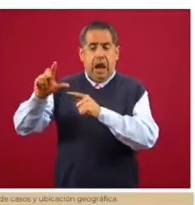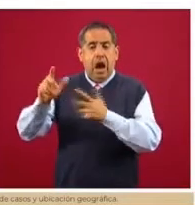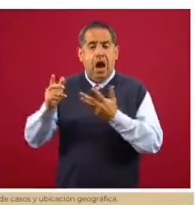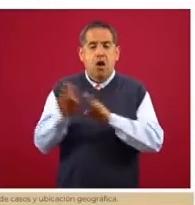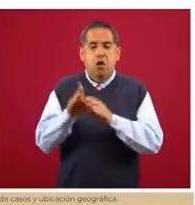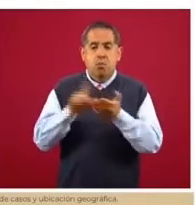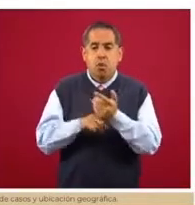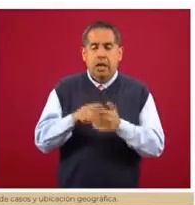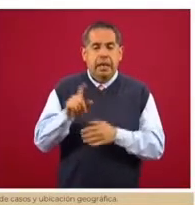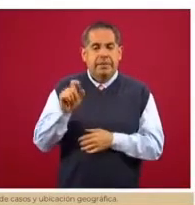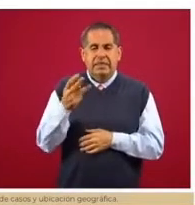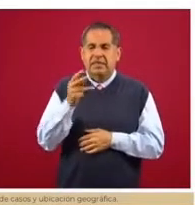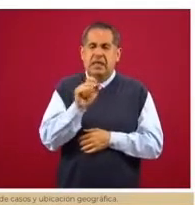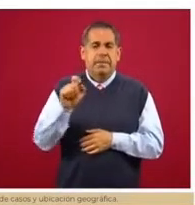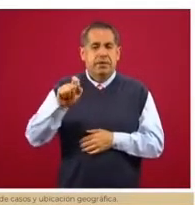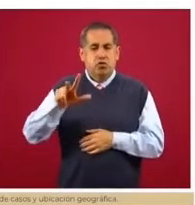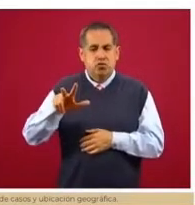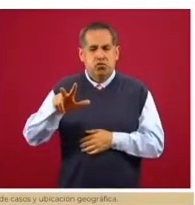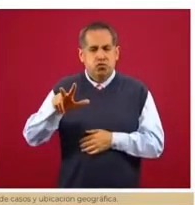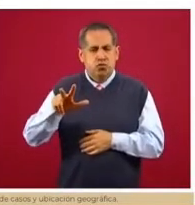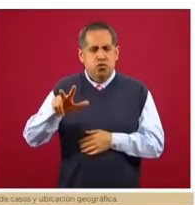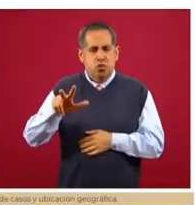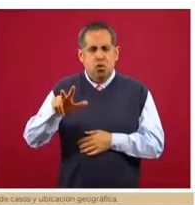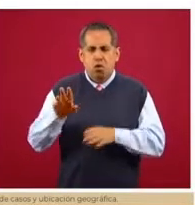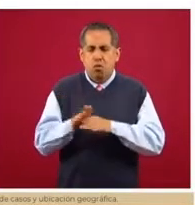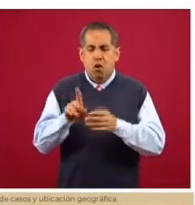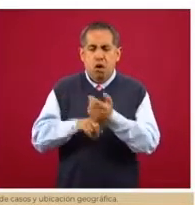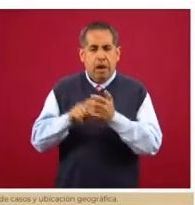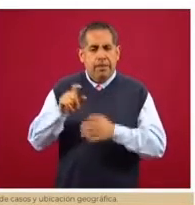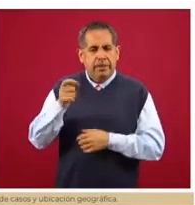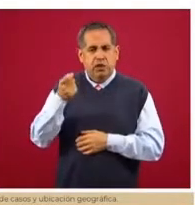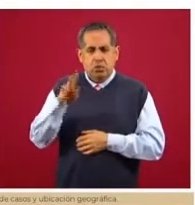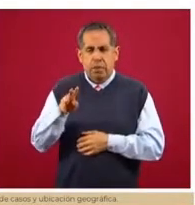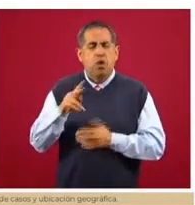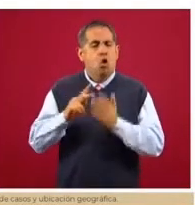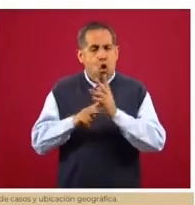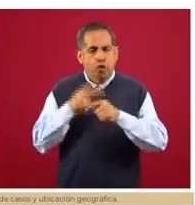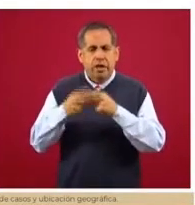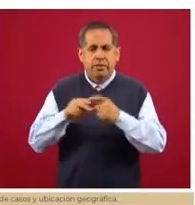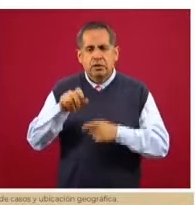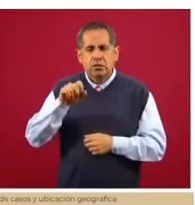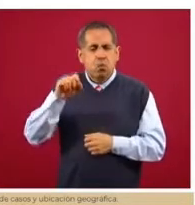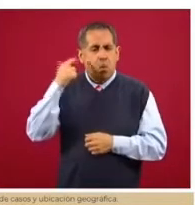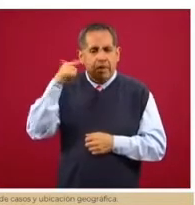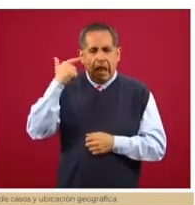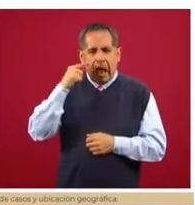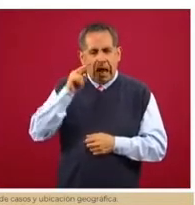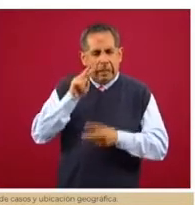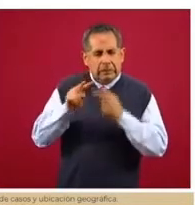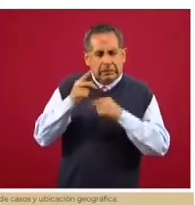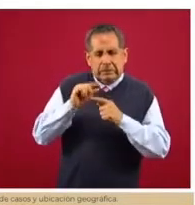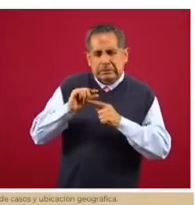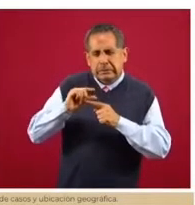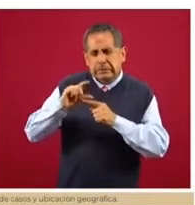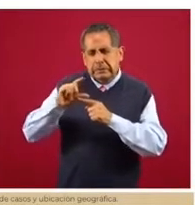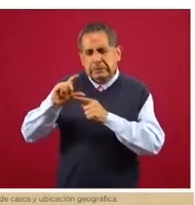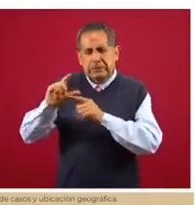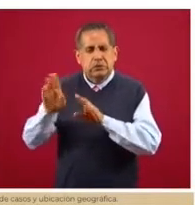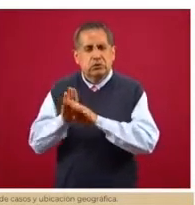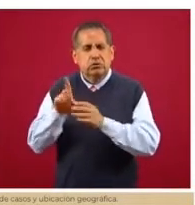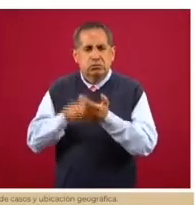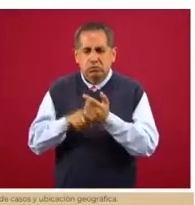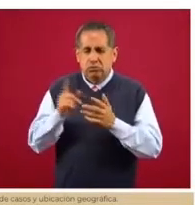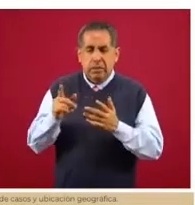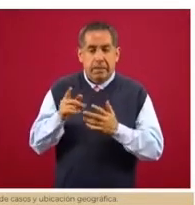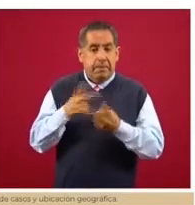meseta de la 23 a la 28, pero luego de la 28 a la 29 nuevamente Guadalajara empieza a evidenciar indicios